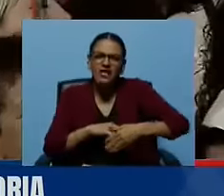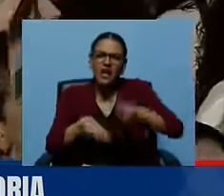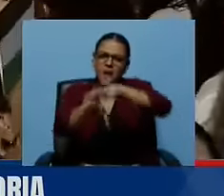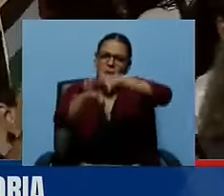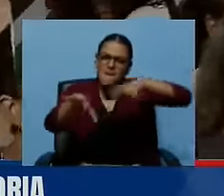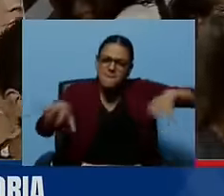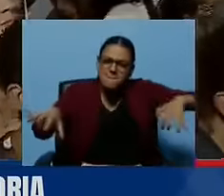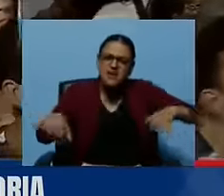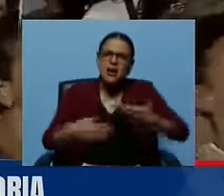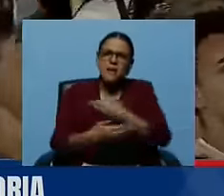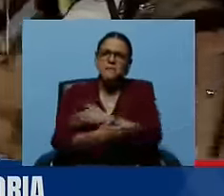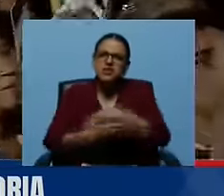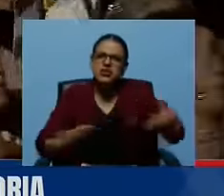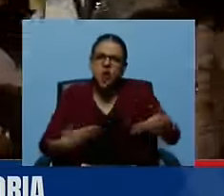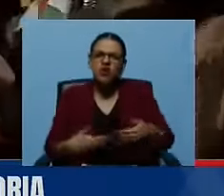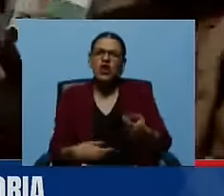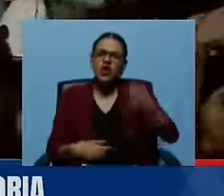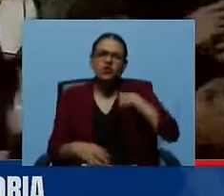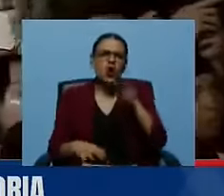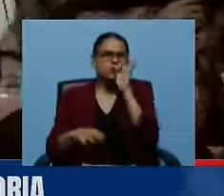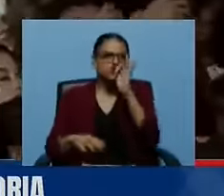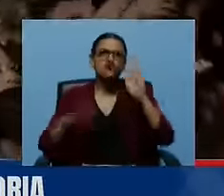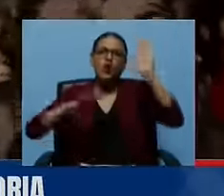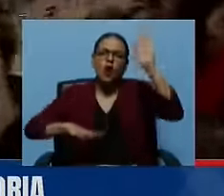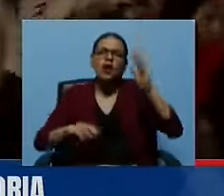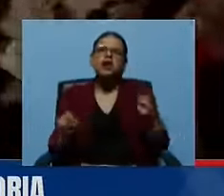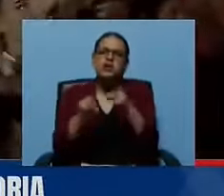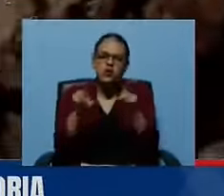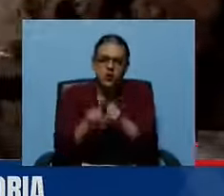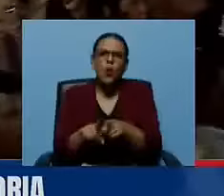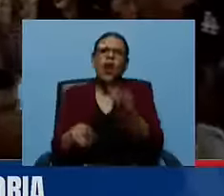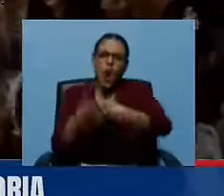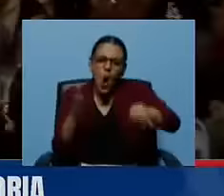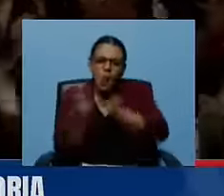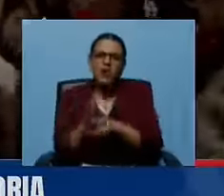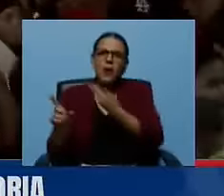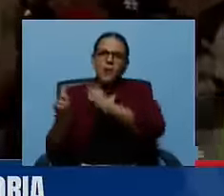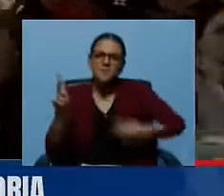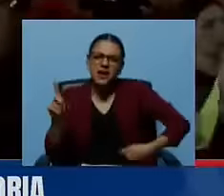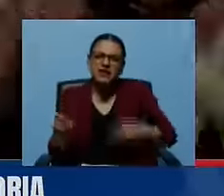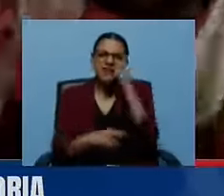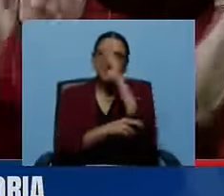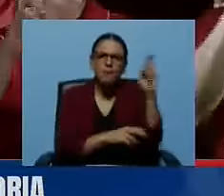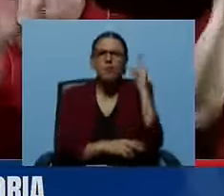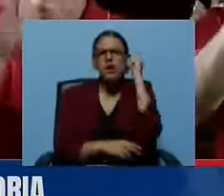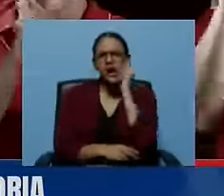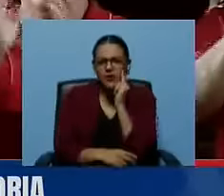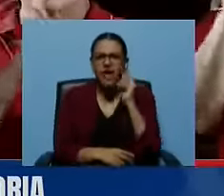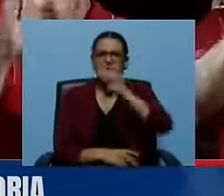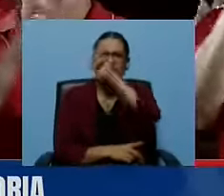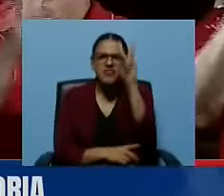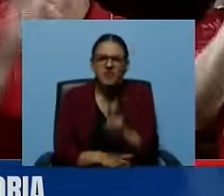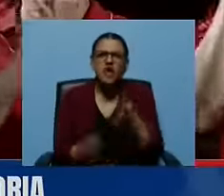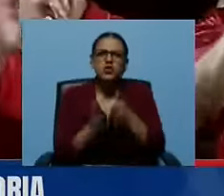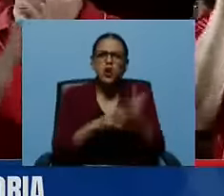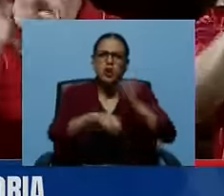millones, me juramentaré como presidente de la República Bolivariana de Venezuela para el